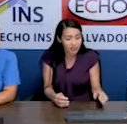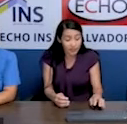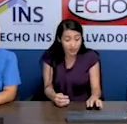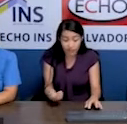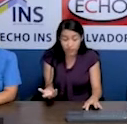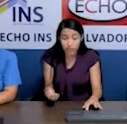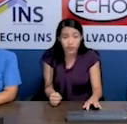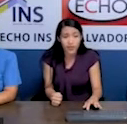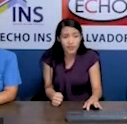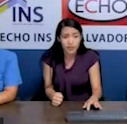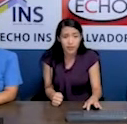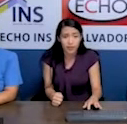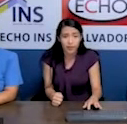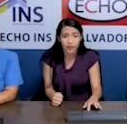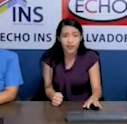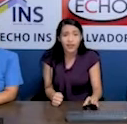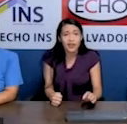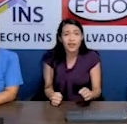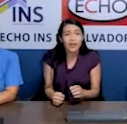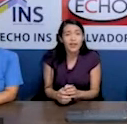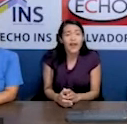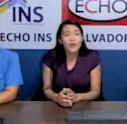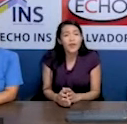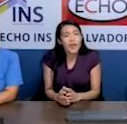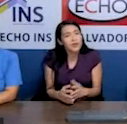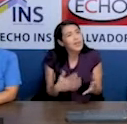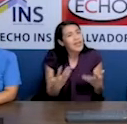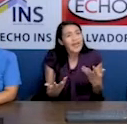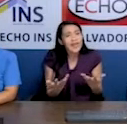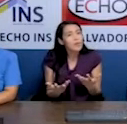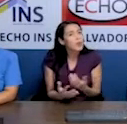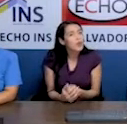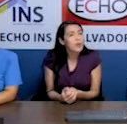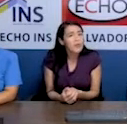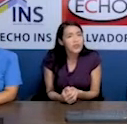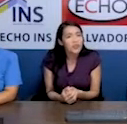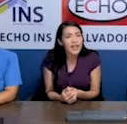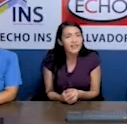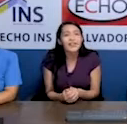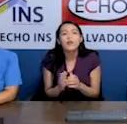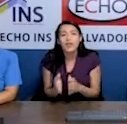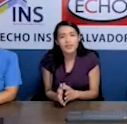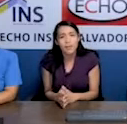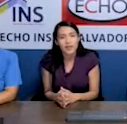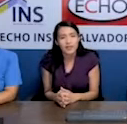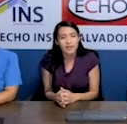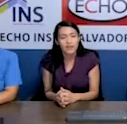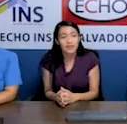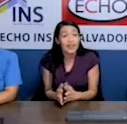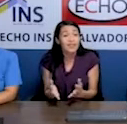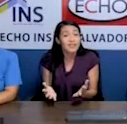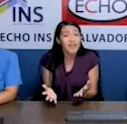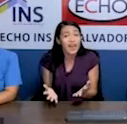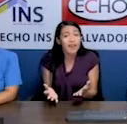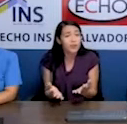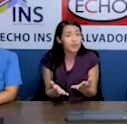en los sitios de urgencia, por ejemplo. Ahora, ¿qué ejemplos podemos mencionar de las urgencias